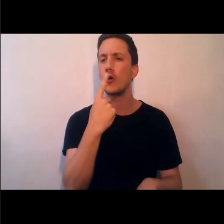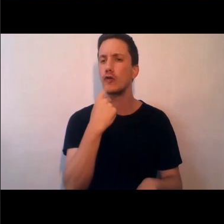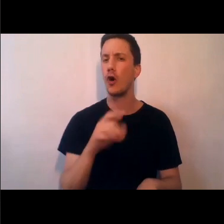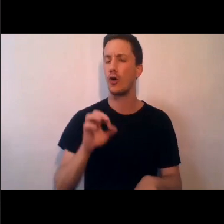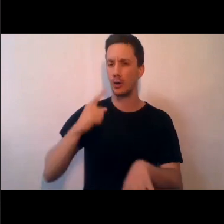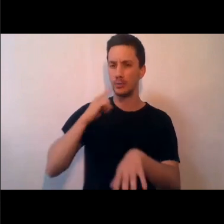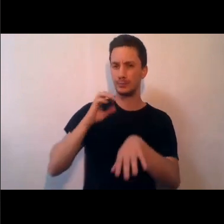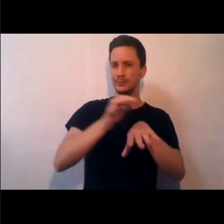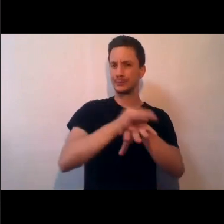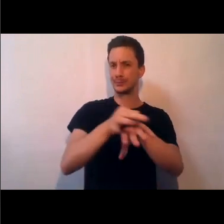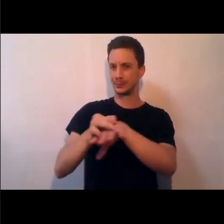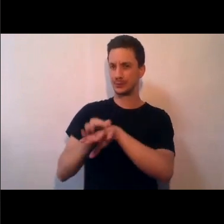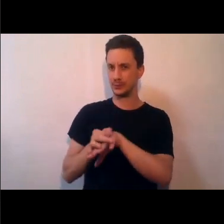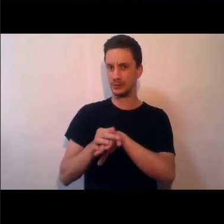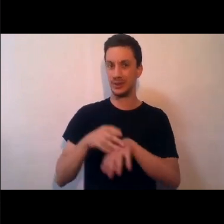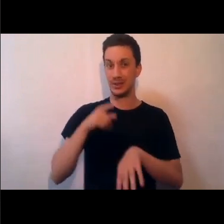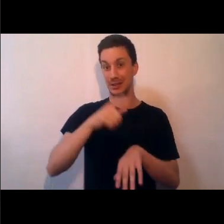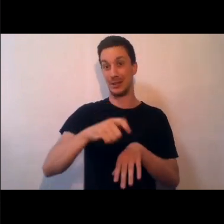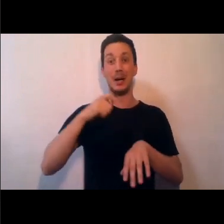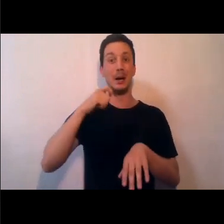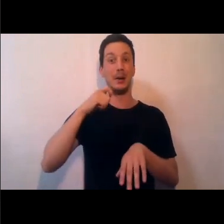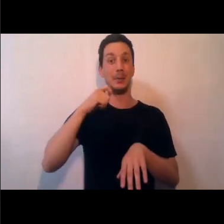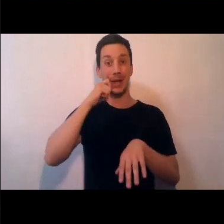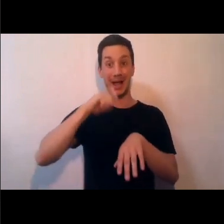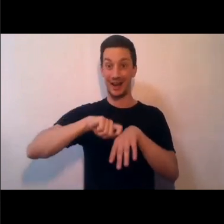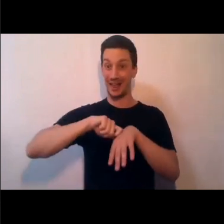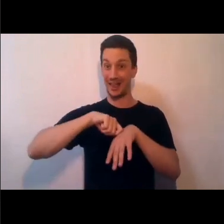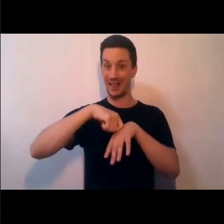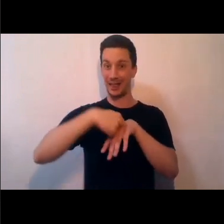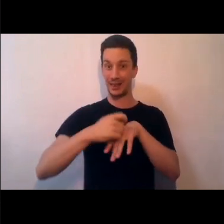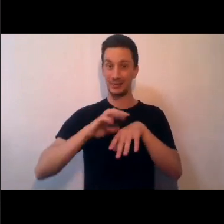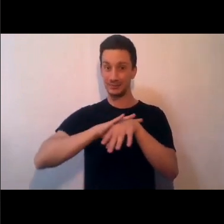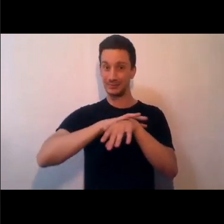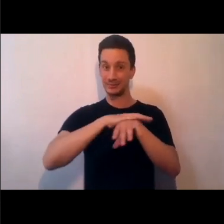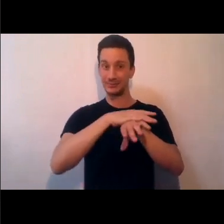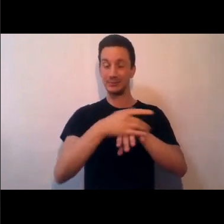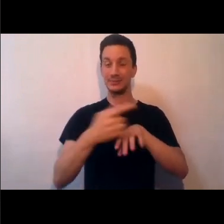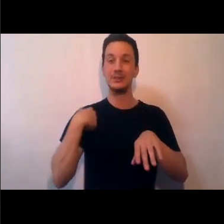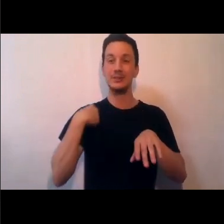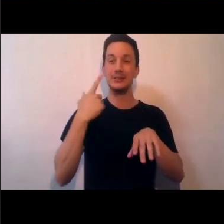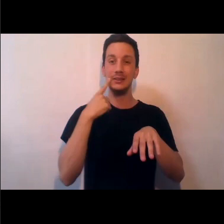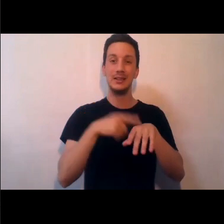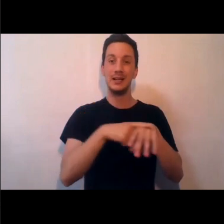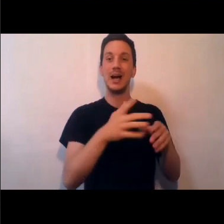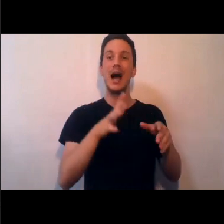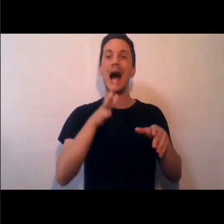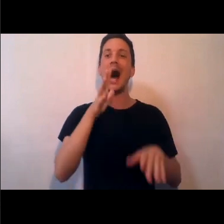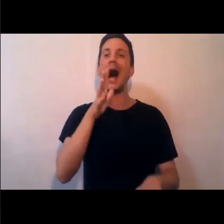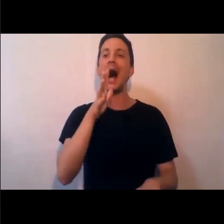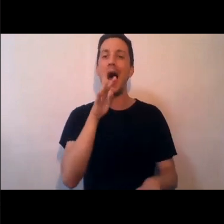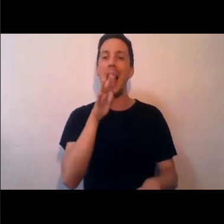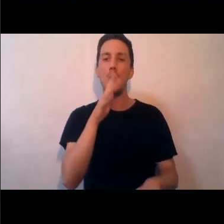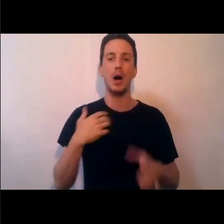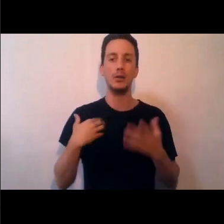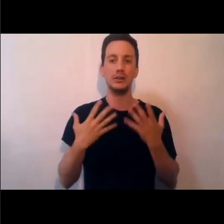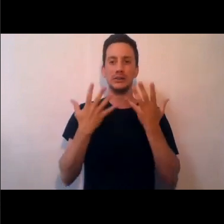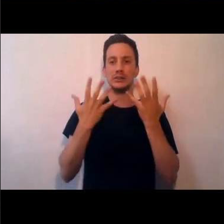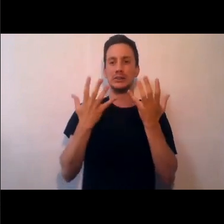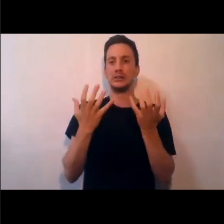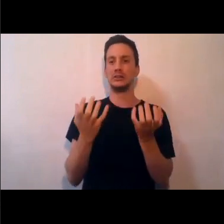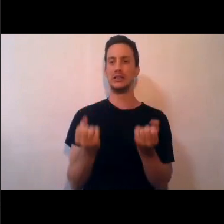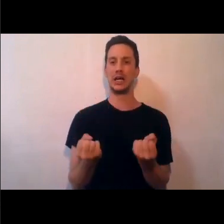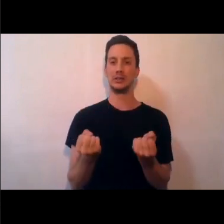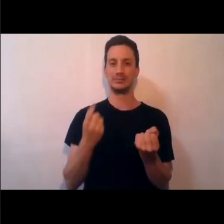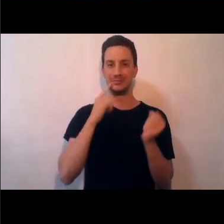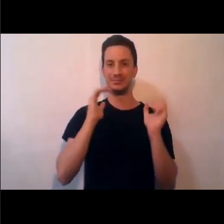atópico tiene, por un lado, por esta alteración de la barrera cutánea, una pérdida transepidérmica de agua que hace que tengan esta piel seca